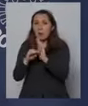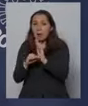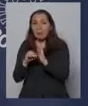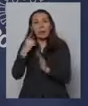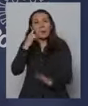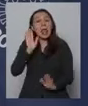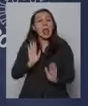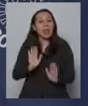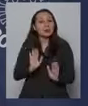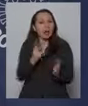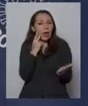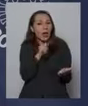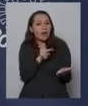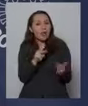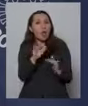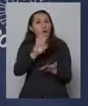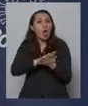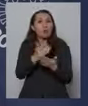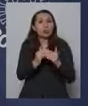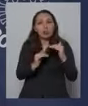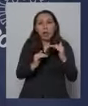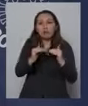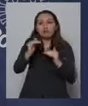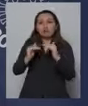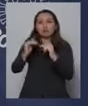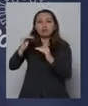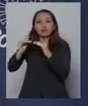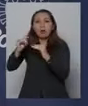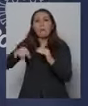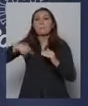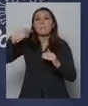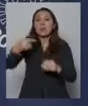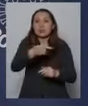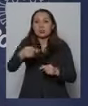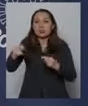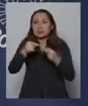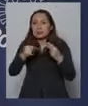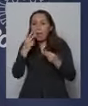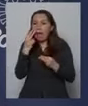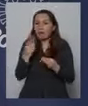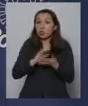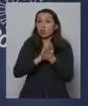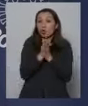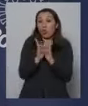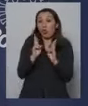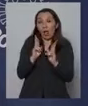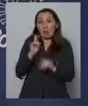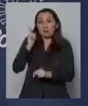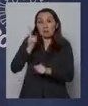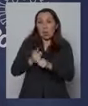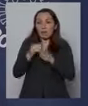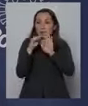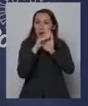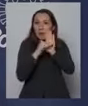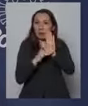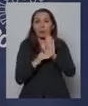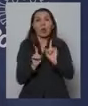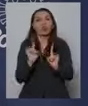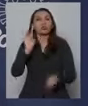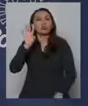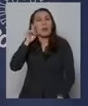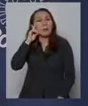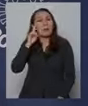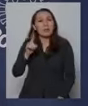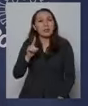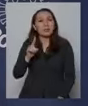muy importante esperar y conocer la tendencia en las próximas semanas. Esperamos que todas las medidas que vamos implementando, que no